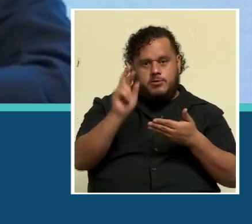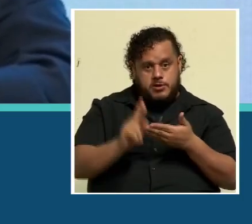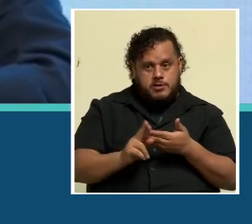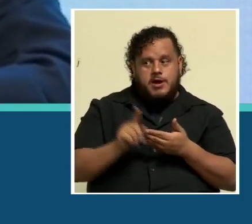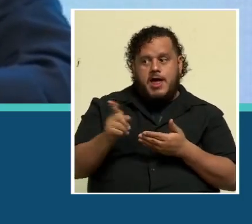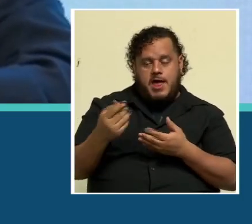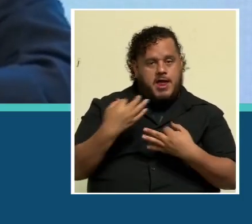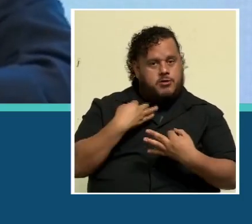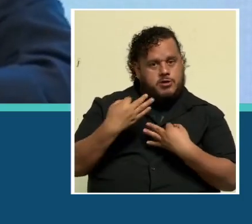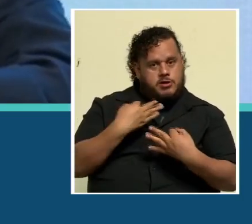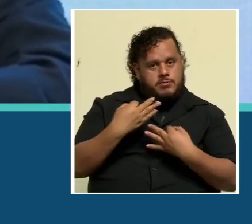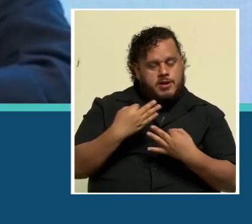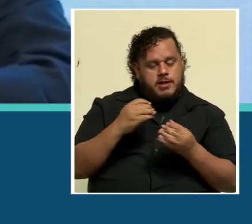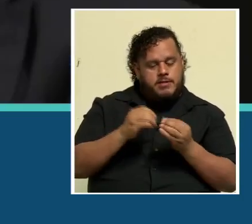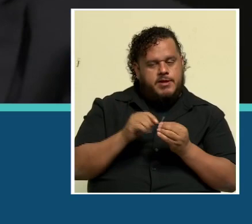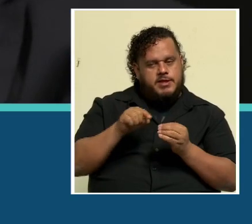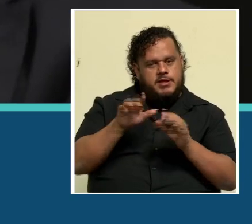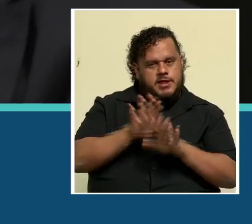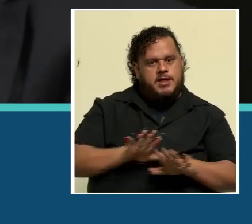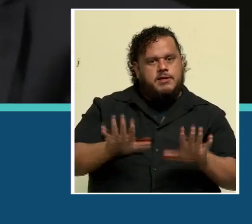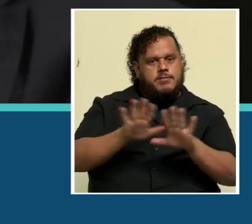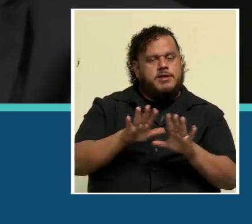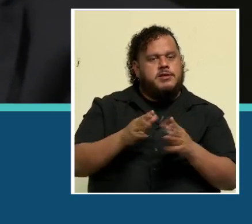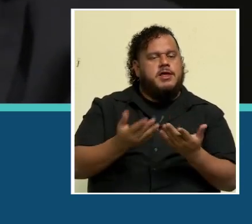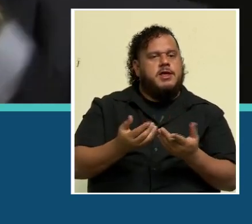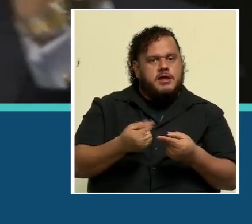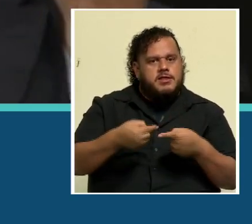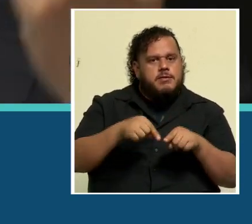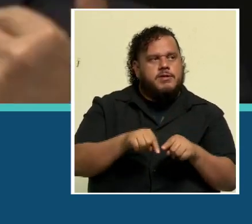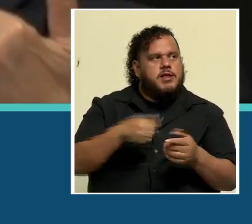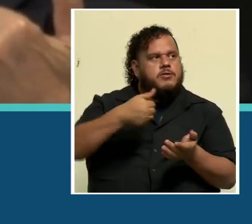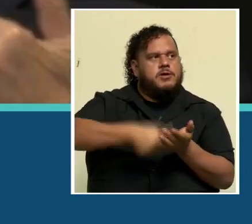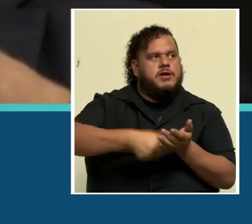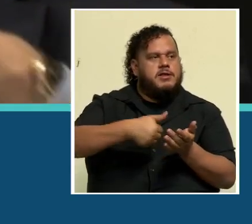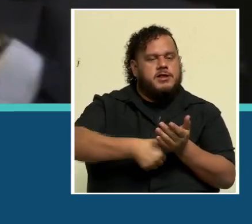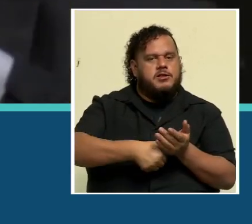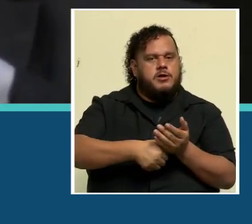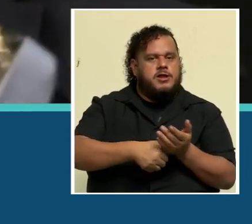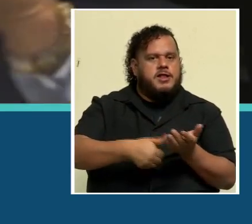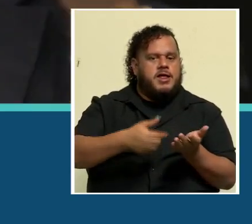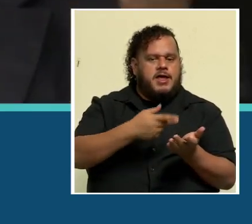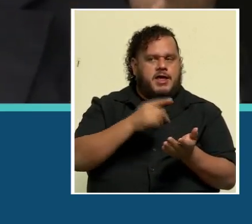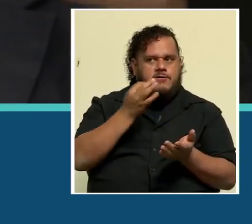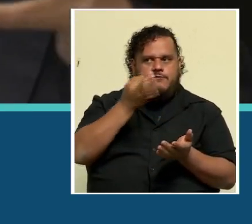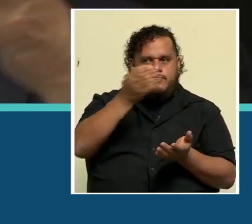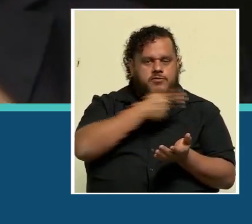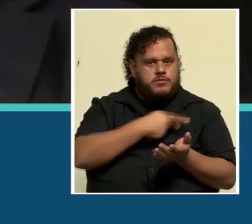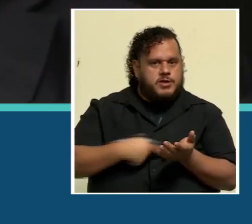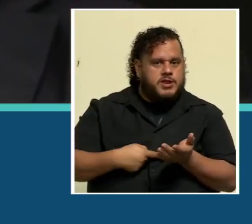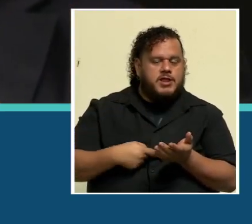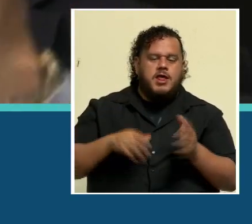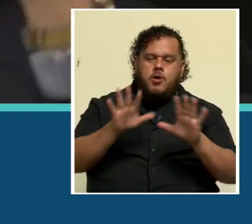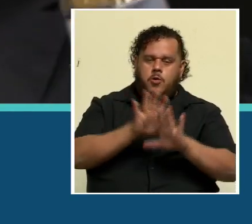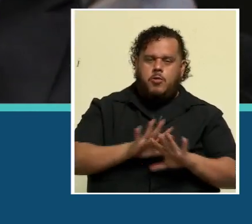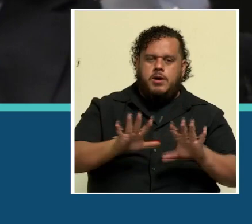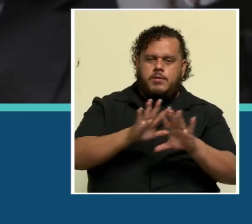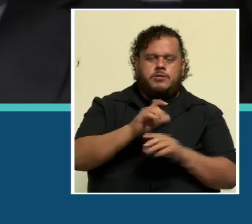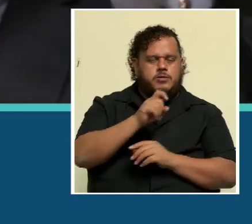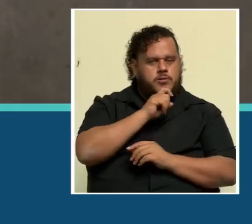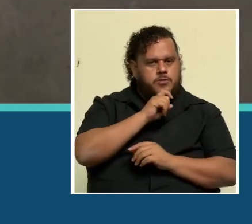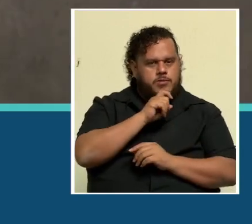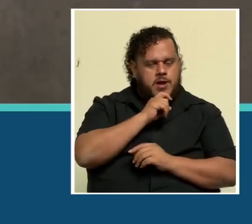más este panorama que se está viviendo en las elecciones presidenciales, un panorama complejo con